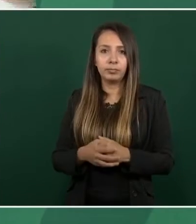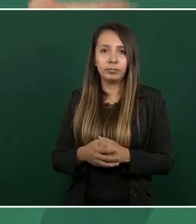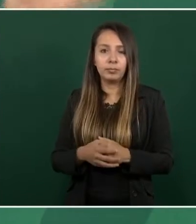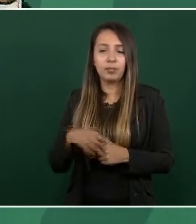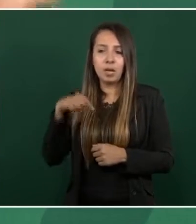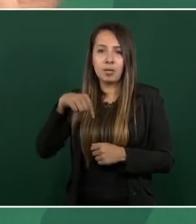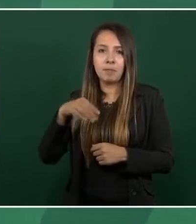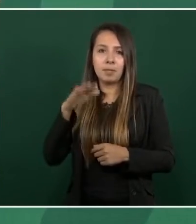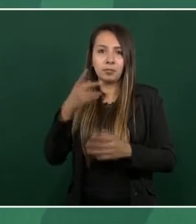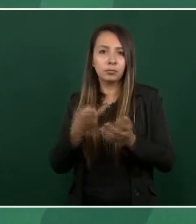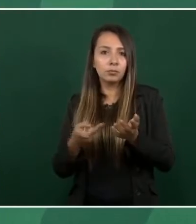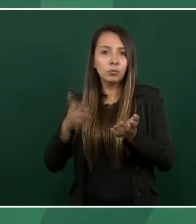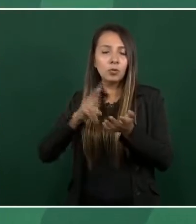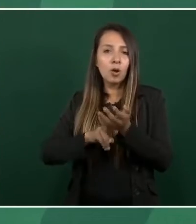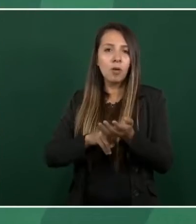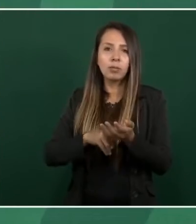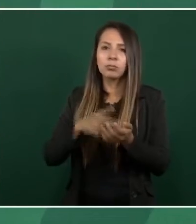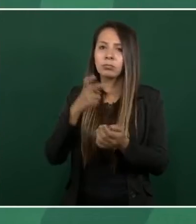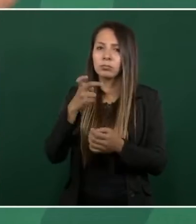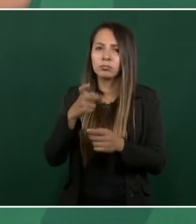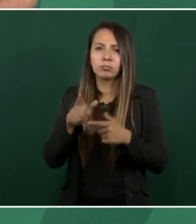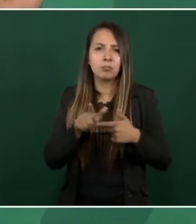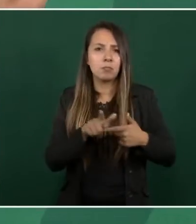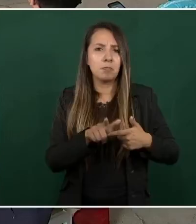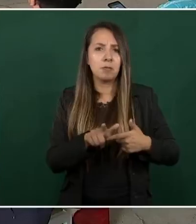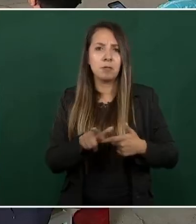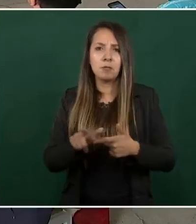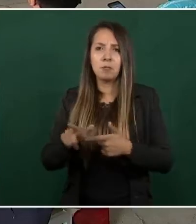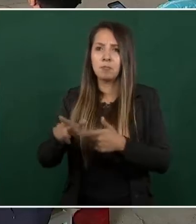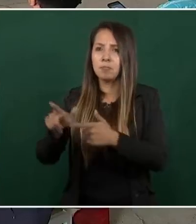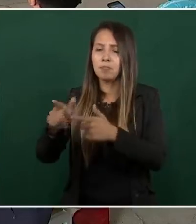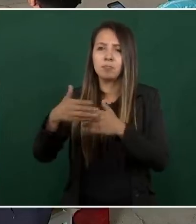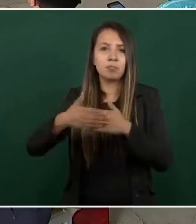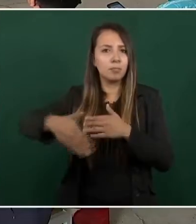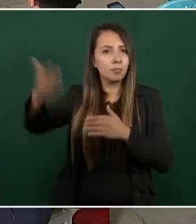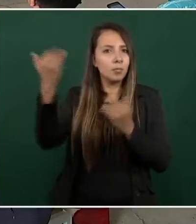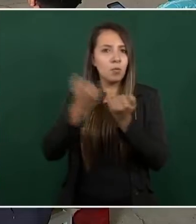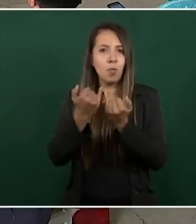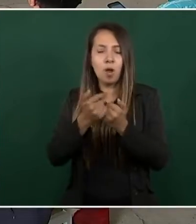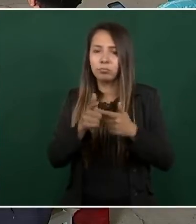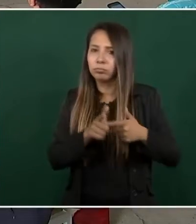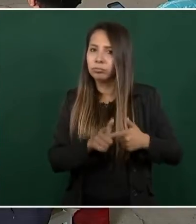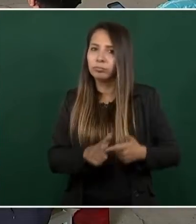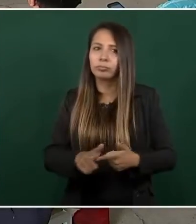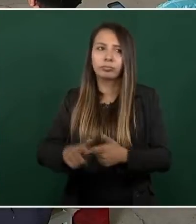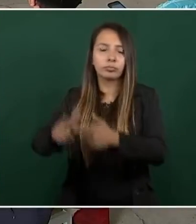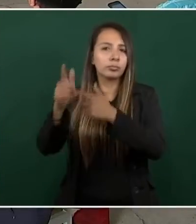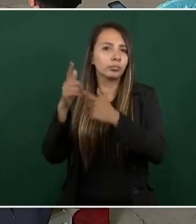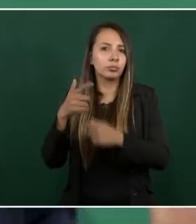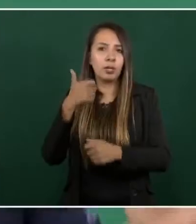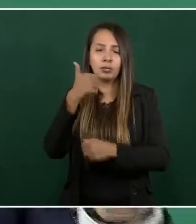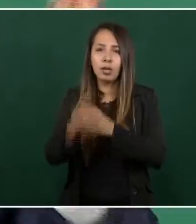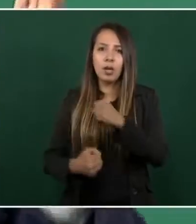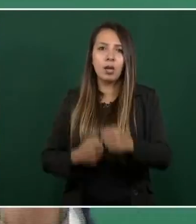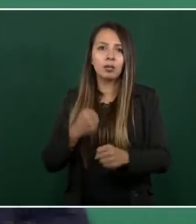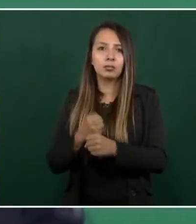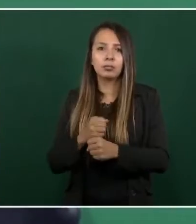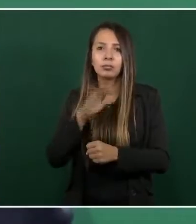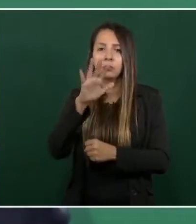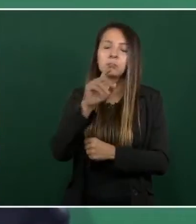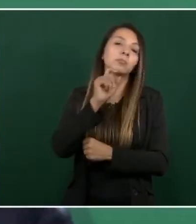Y eso lo hemos sostenido y va a continuar durante todo el sexenio. Y lo mismo